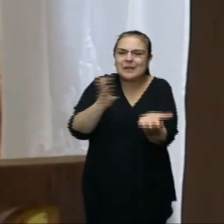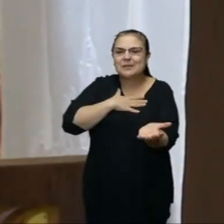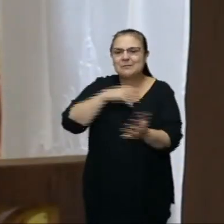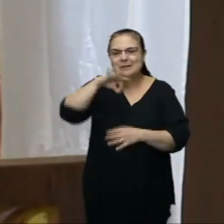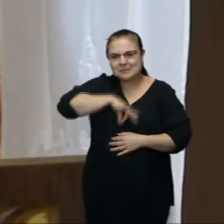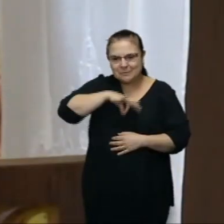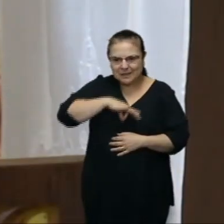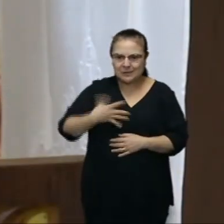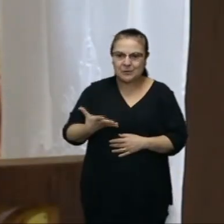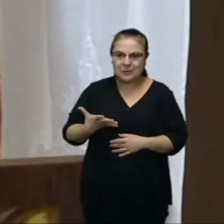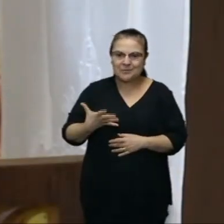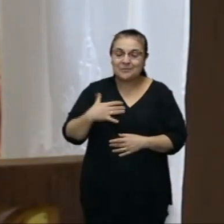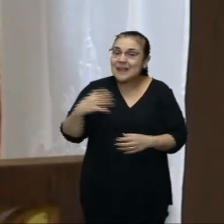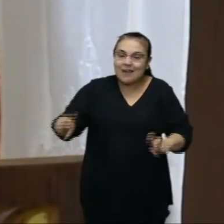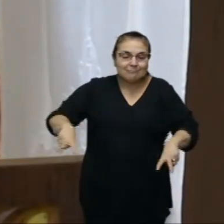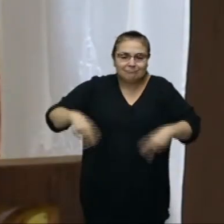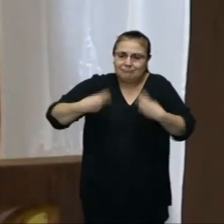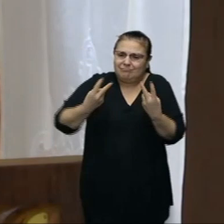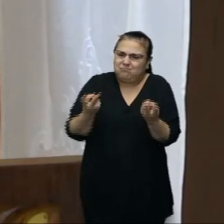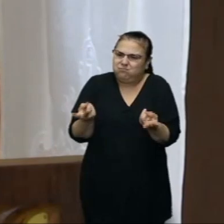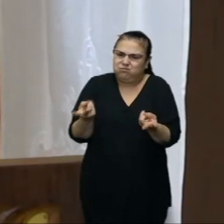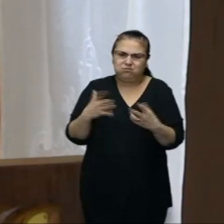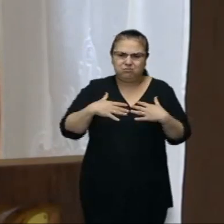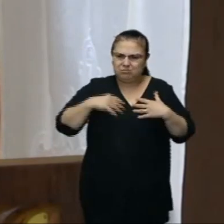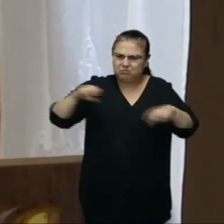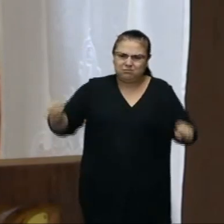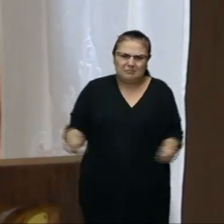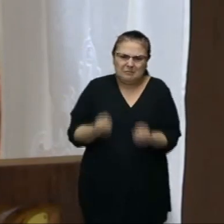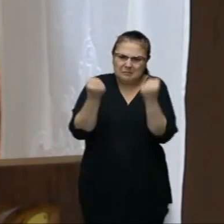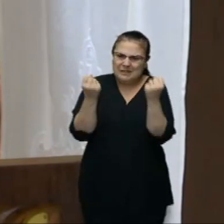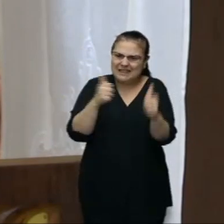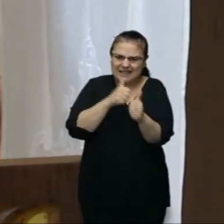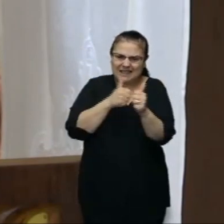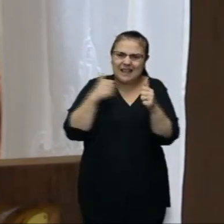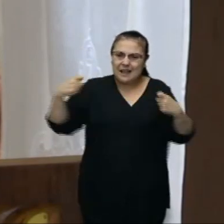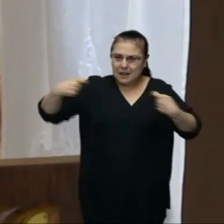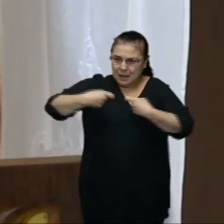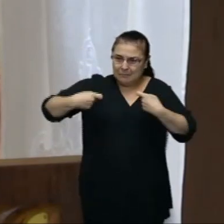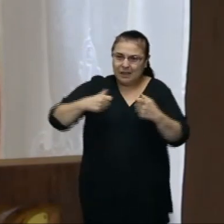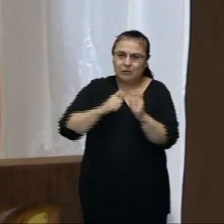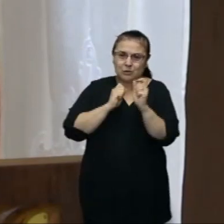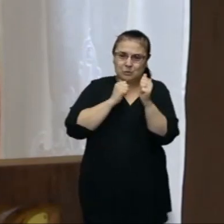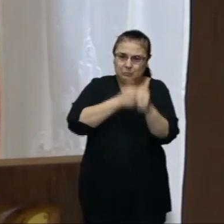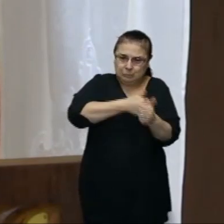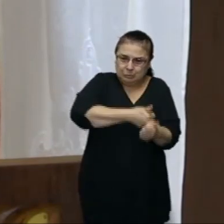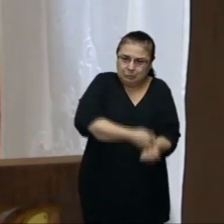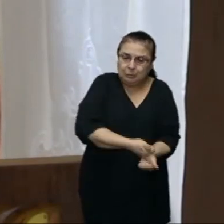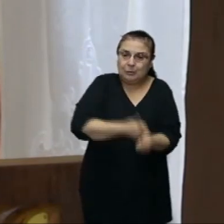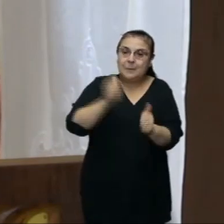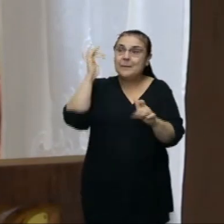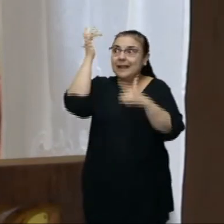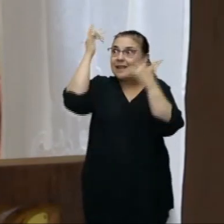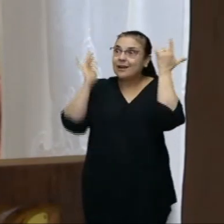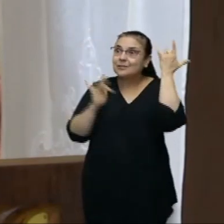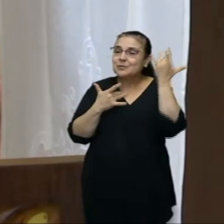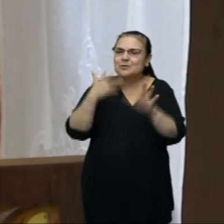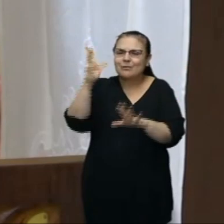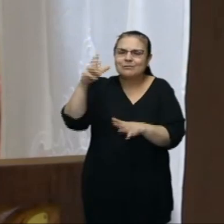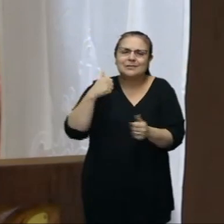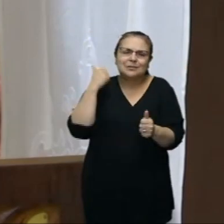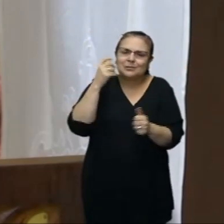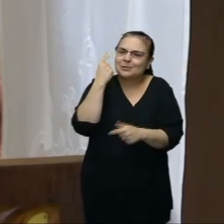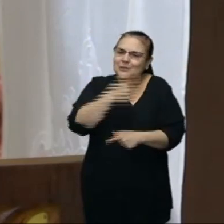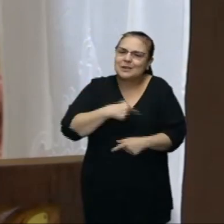A tus manos, Señor, encomiendo mi espíritu. Líbrame de mis enemigos que me persiguen. Haz brillar tu rostro sobre tu siervo.